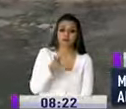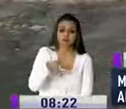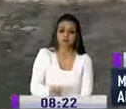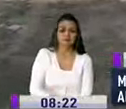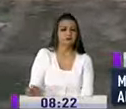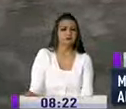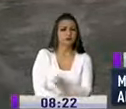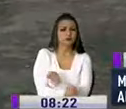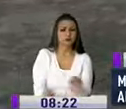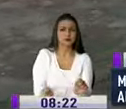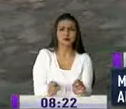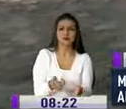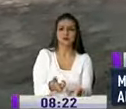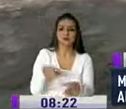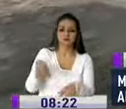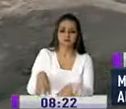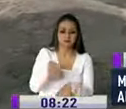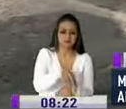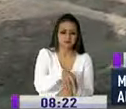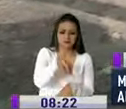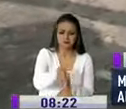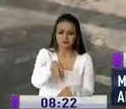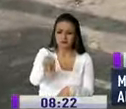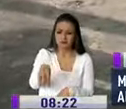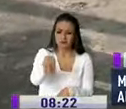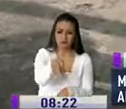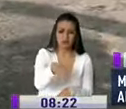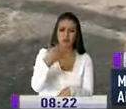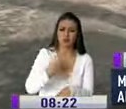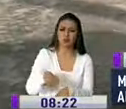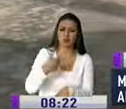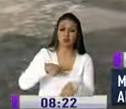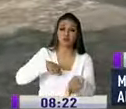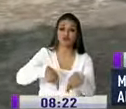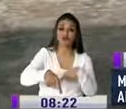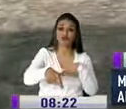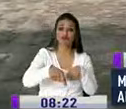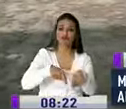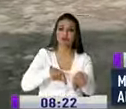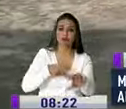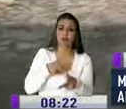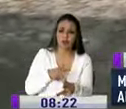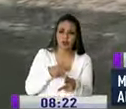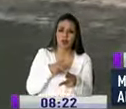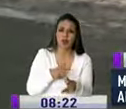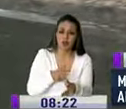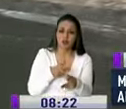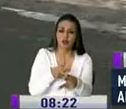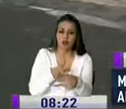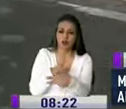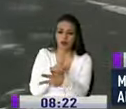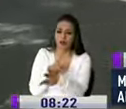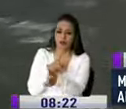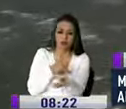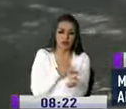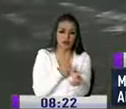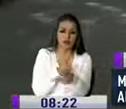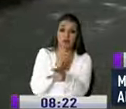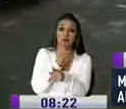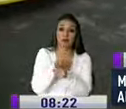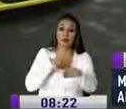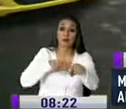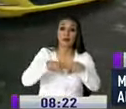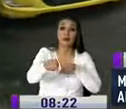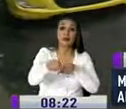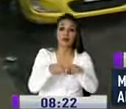pues el número de baches que se encuentra aquí incluso hace que el tráfico se congestione en algunas ocasiones. Sí, por aquí esta es una vía